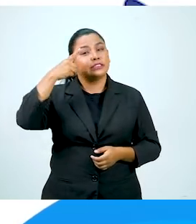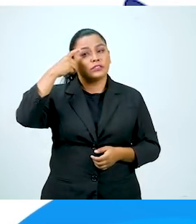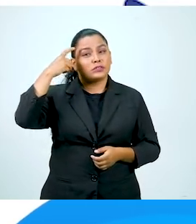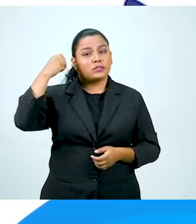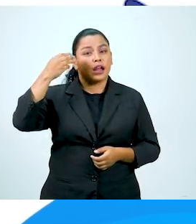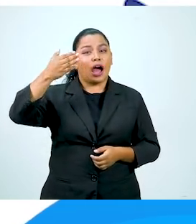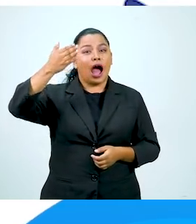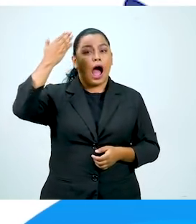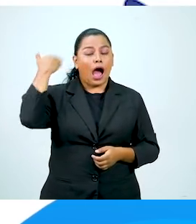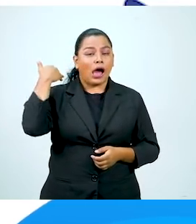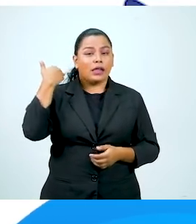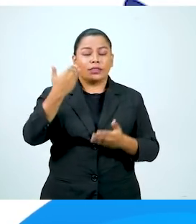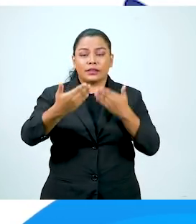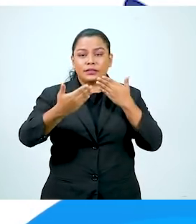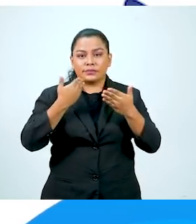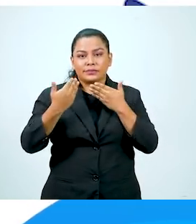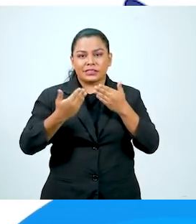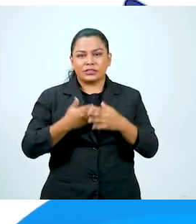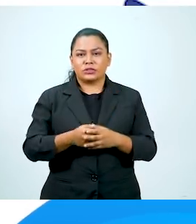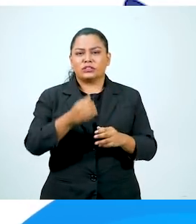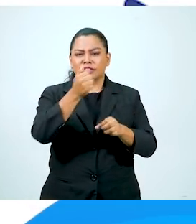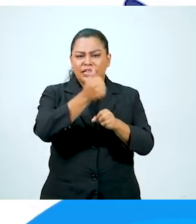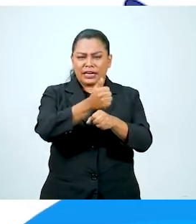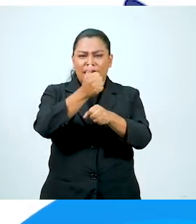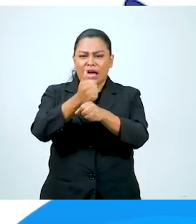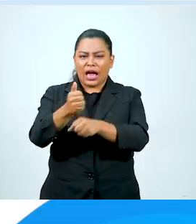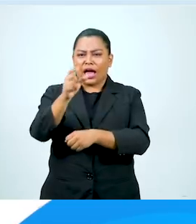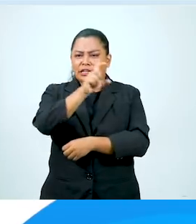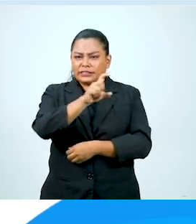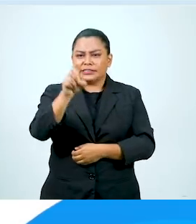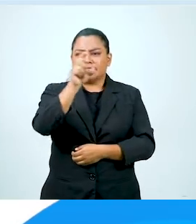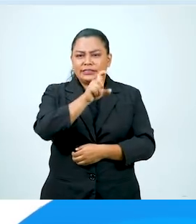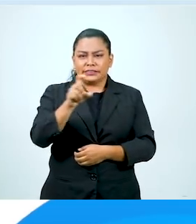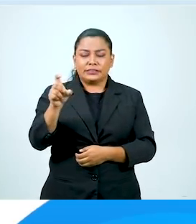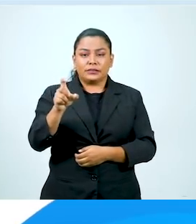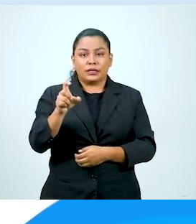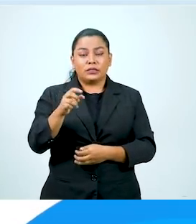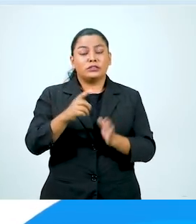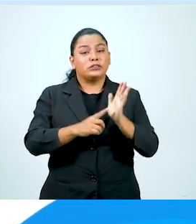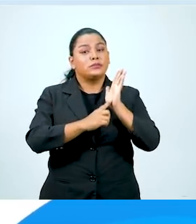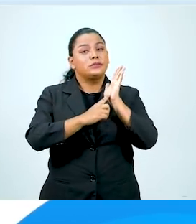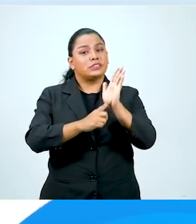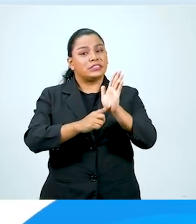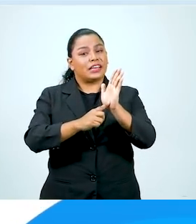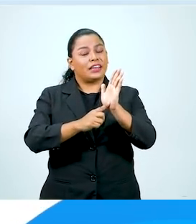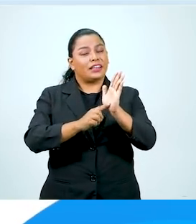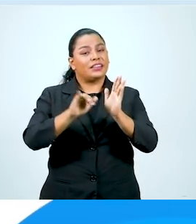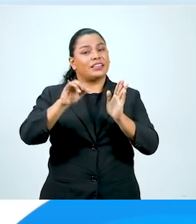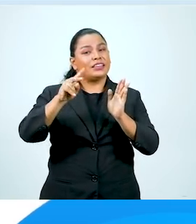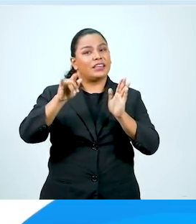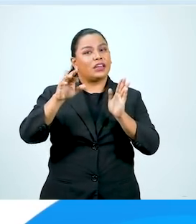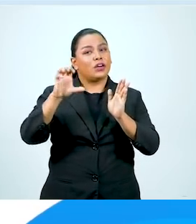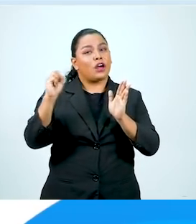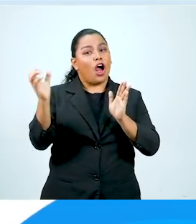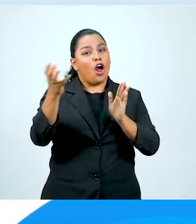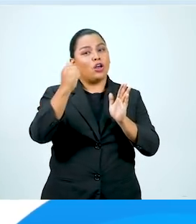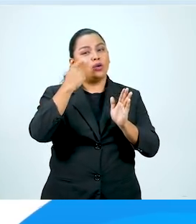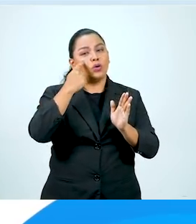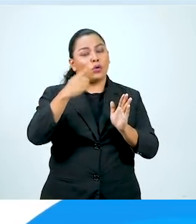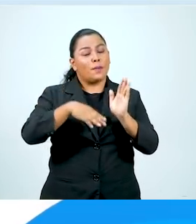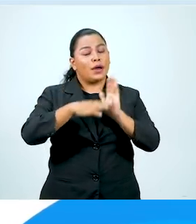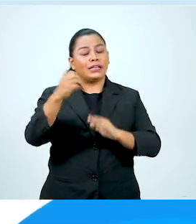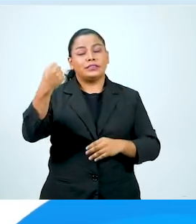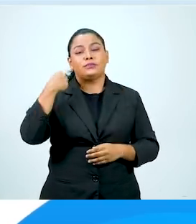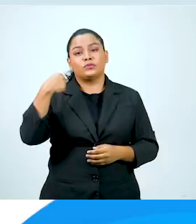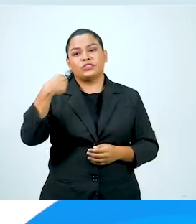al inicio de las orientaciones específicas de cada semana, se presentan los indicadores de logro y se destacan